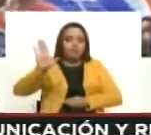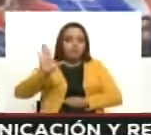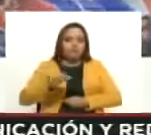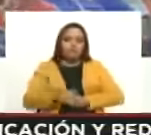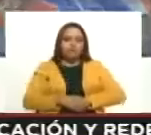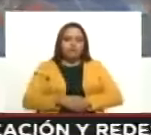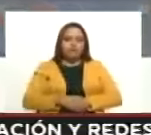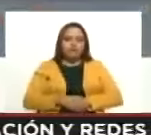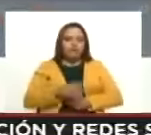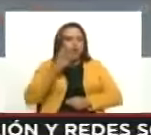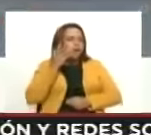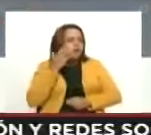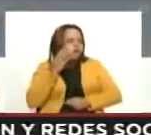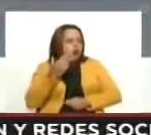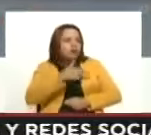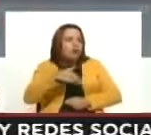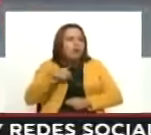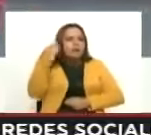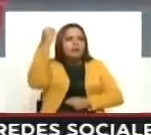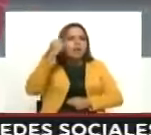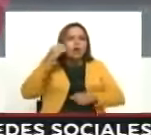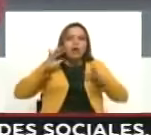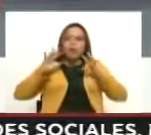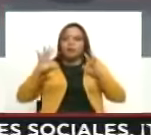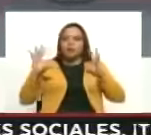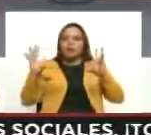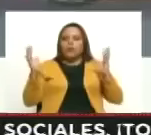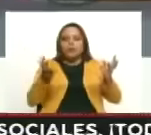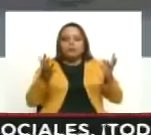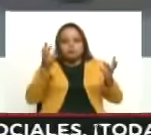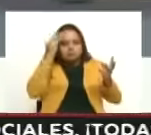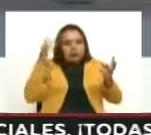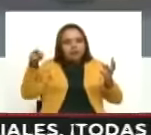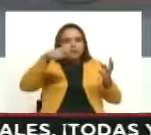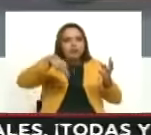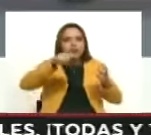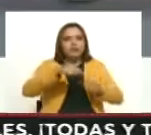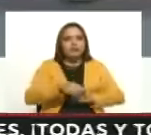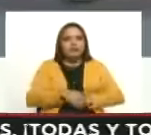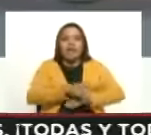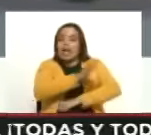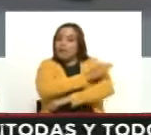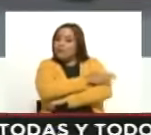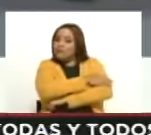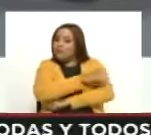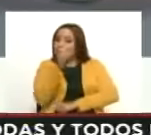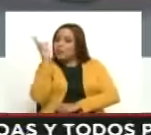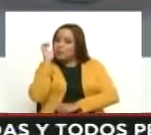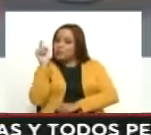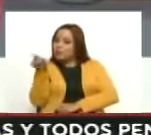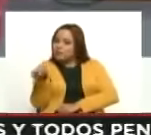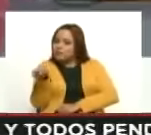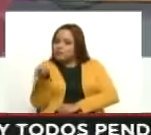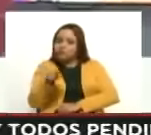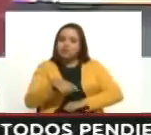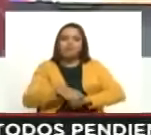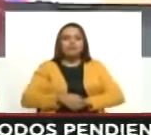nosotros nos hemos imaginado el acto así, imagínenlo ustedes, escuálidos que me oís, imagínenlo.